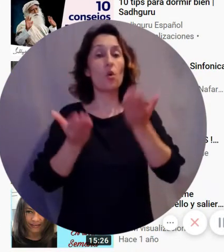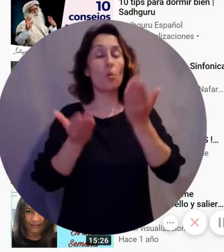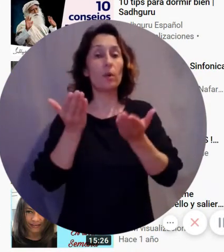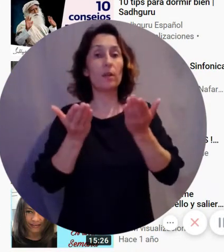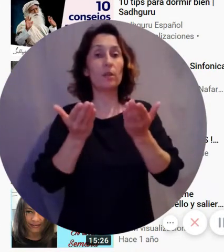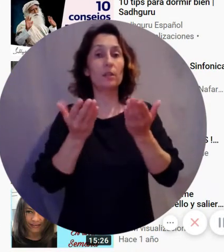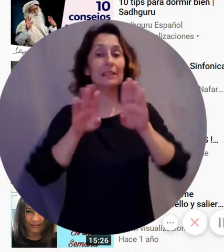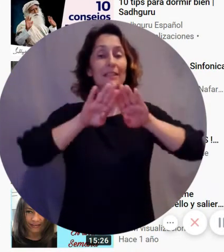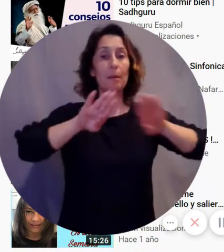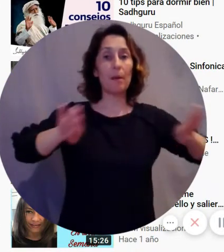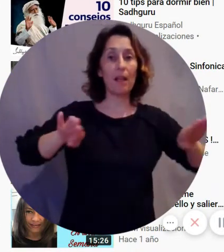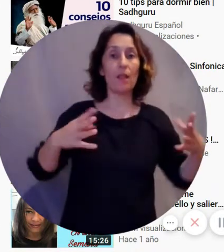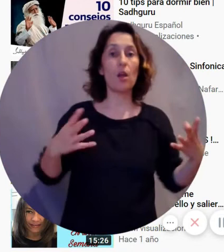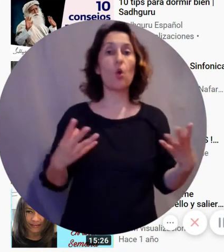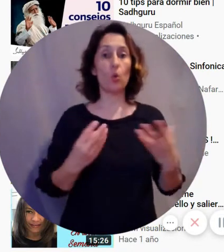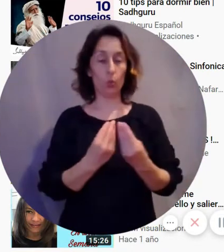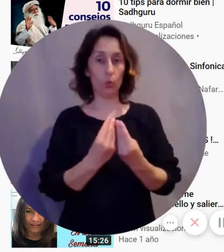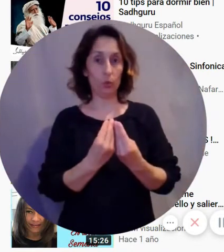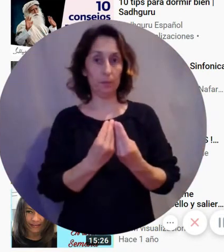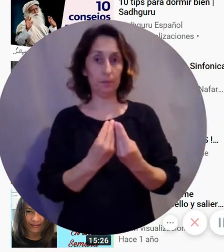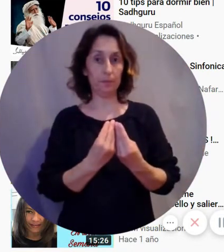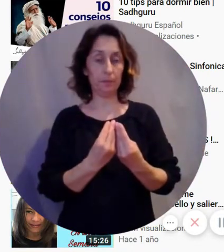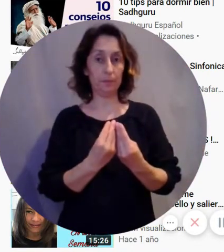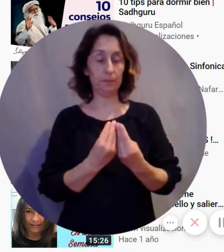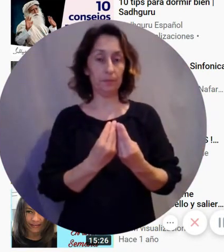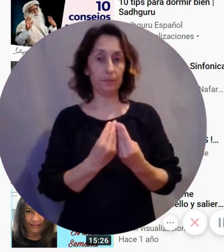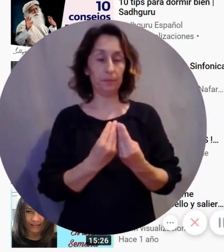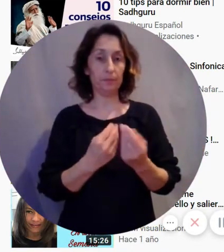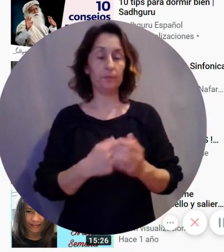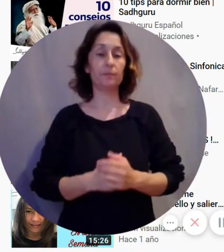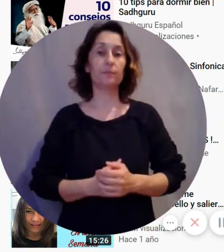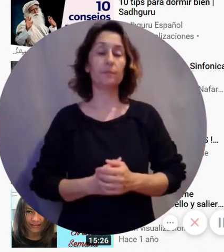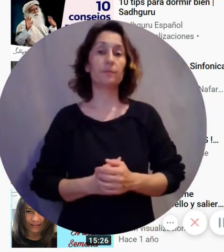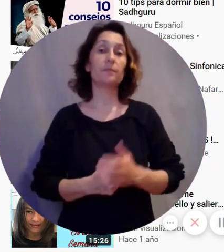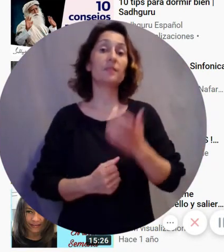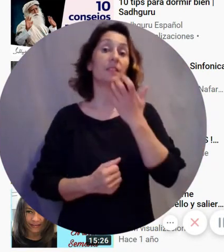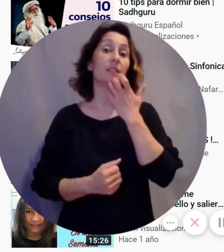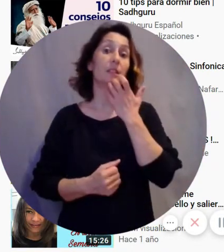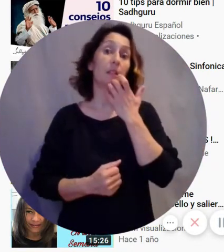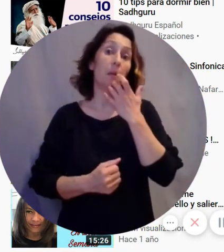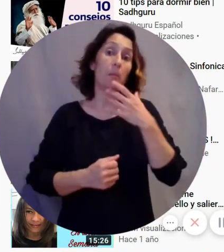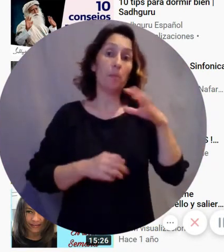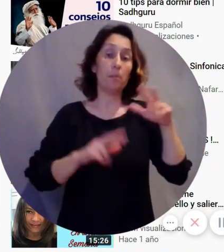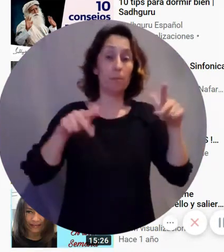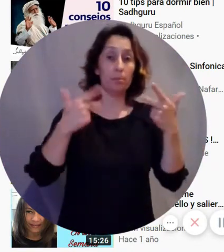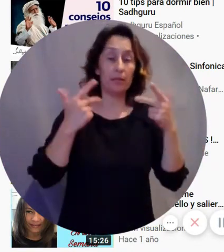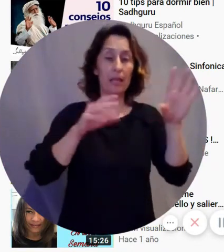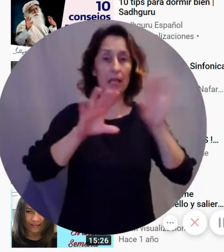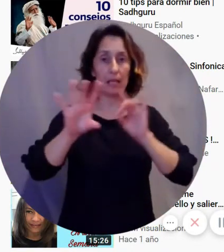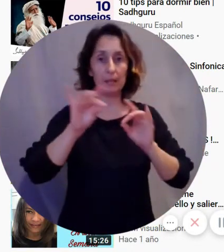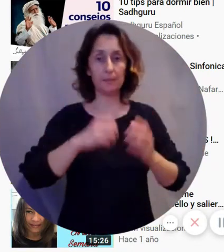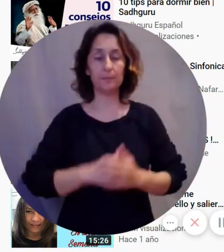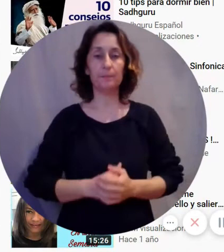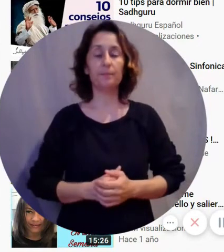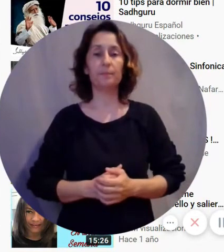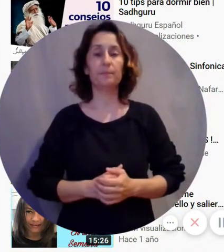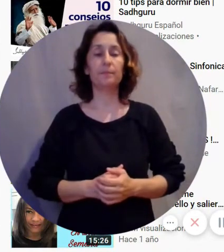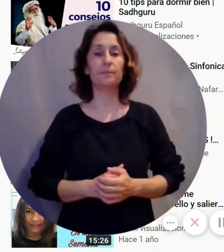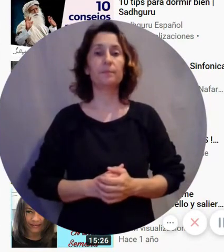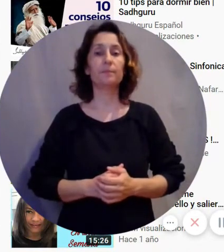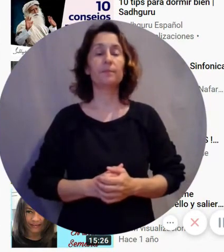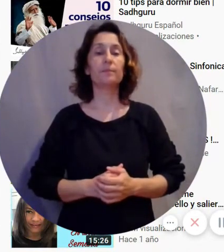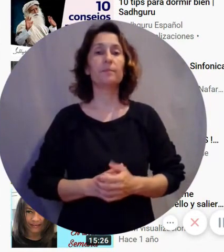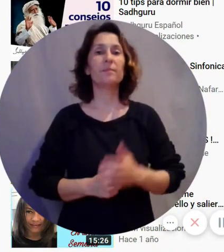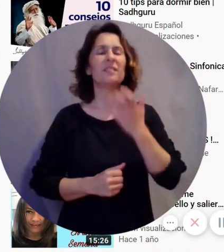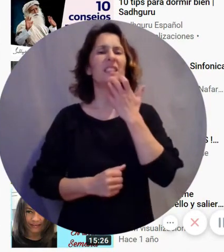conjunta, en el caso de que para nuestra declaración tengamos la posibilidad de hacerlas así. Si elegimos la opción menos favorable, el programa nos pregunta